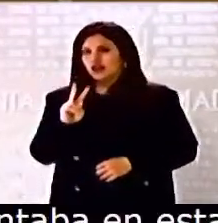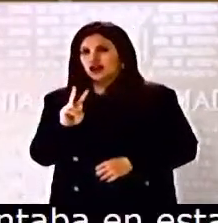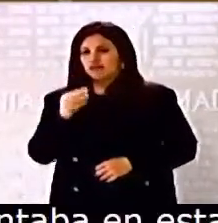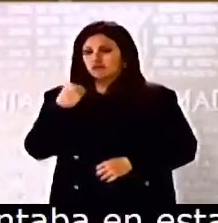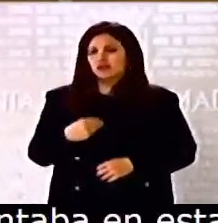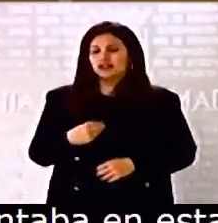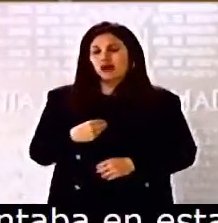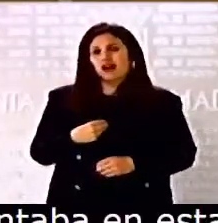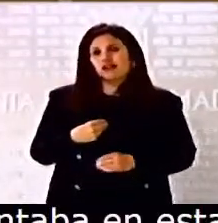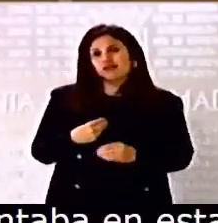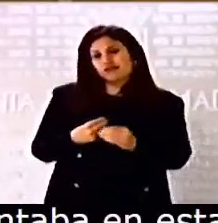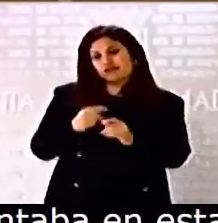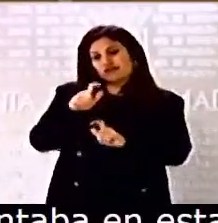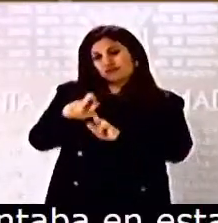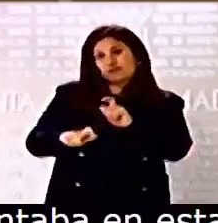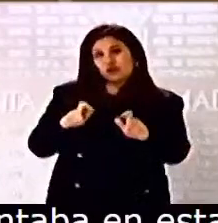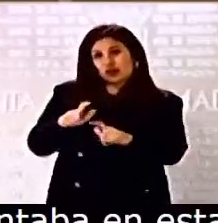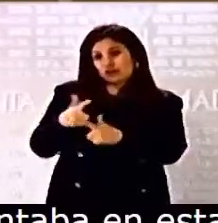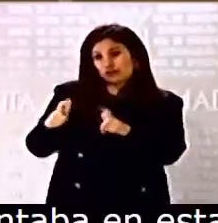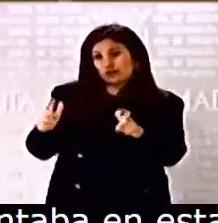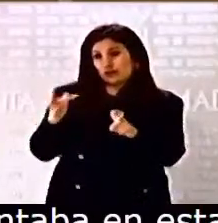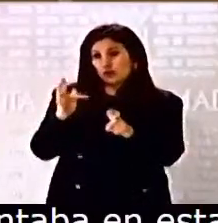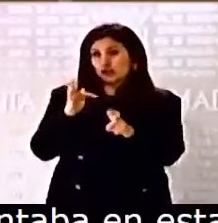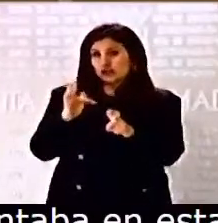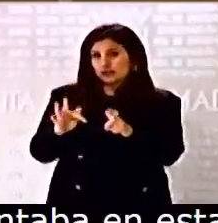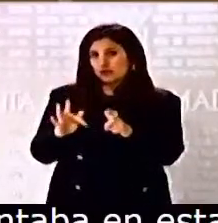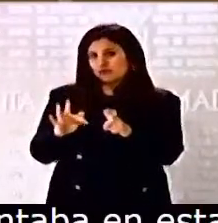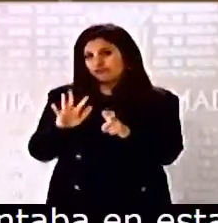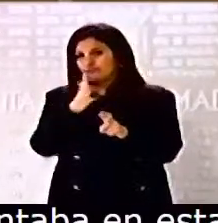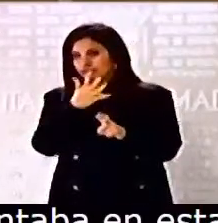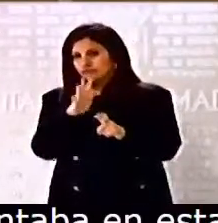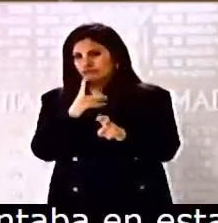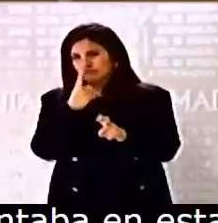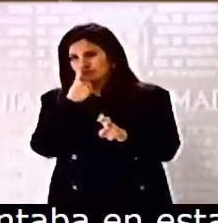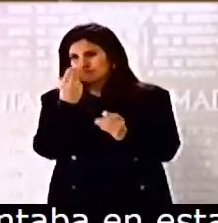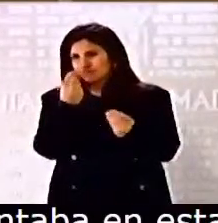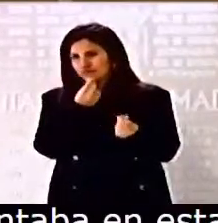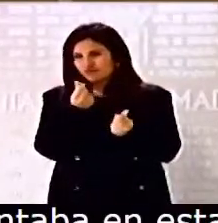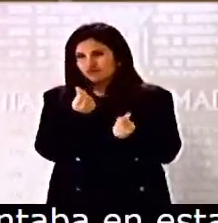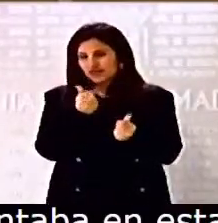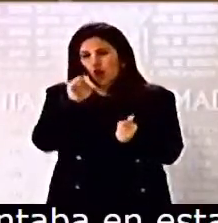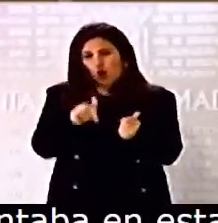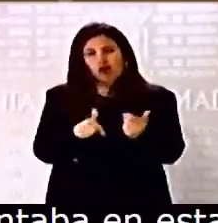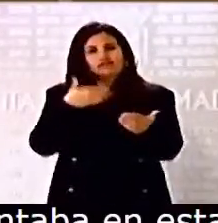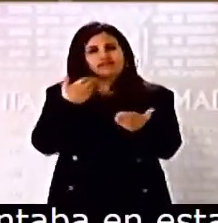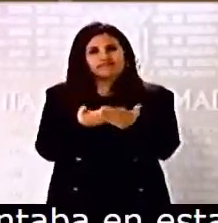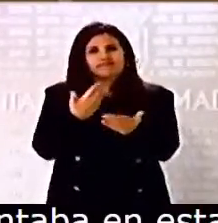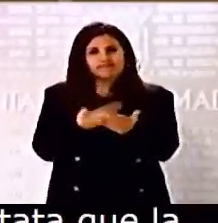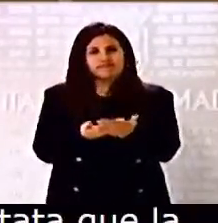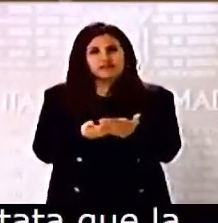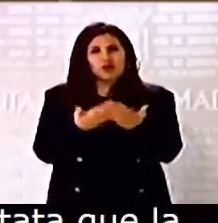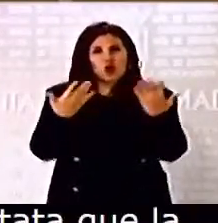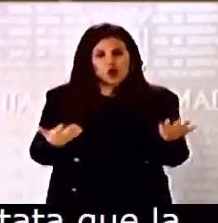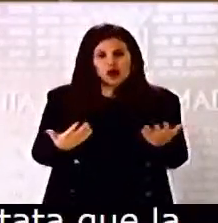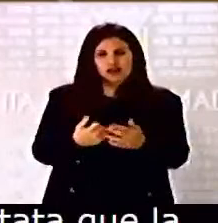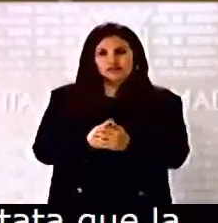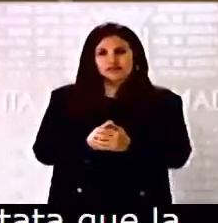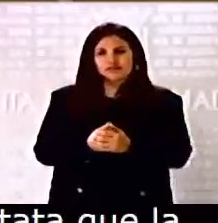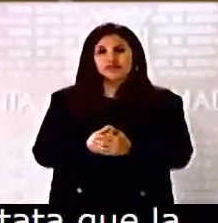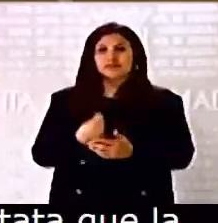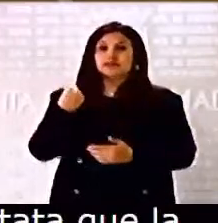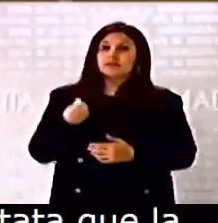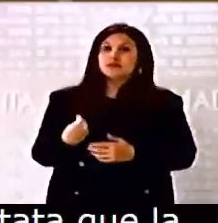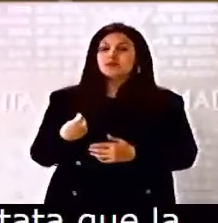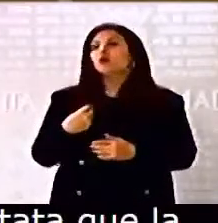incidencia acumulada y hoy se constata que la razón de tasas, es decir, la relación que existe entre